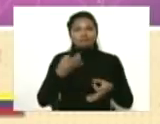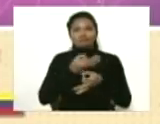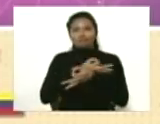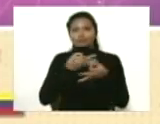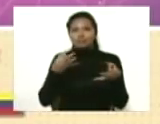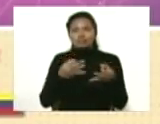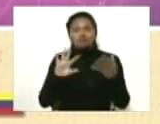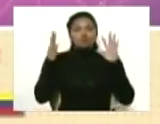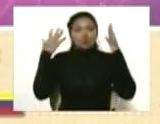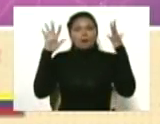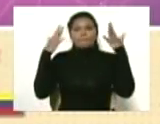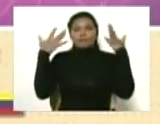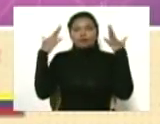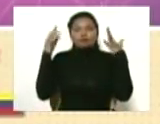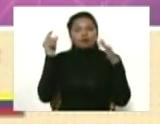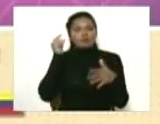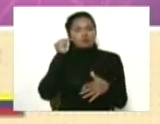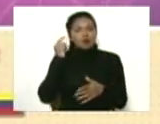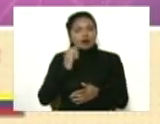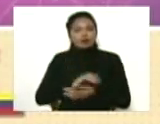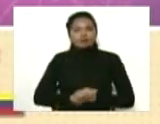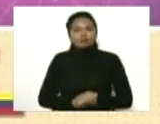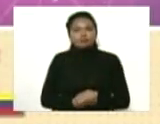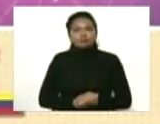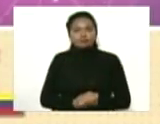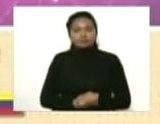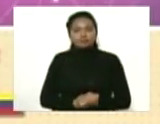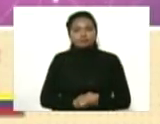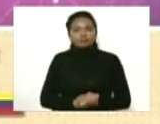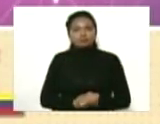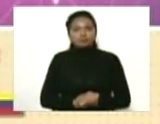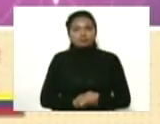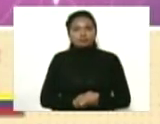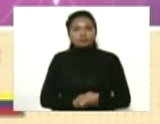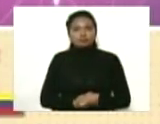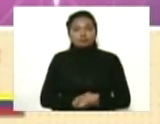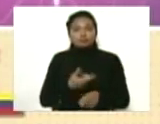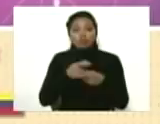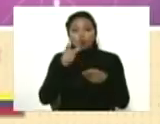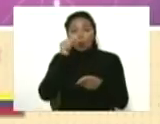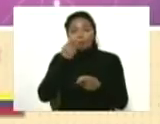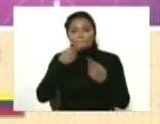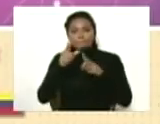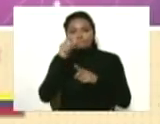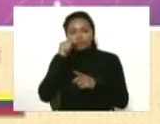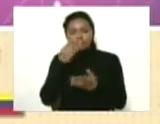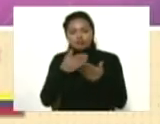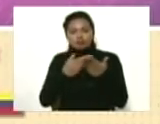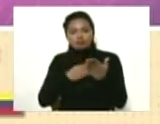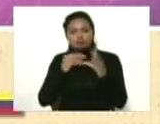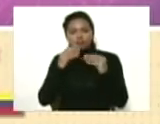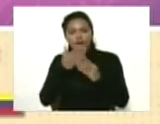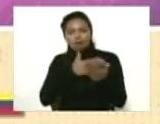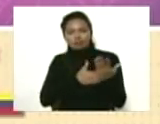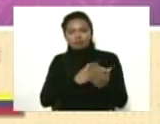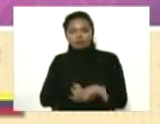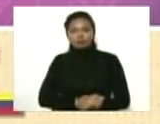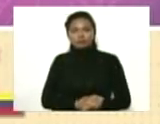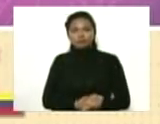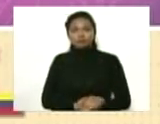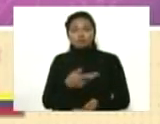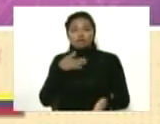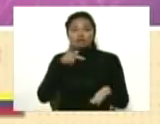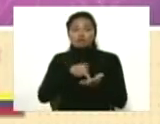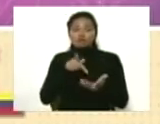Excelente, un aplauso a esta mujer, sargento segundo Lisbeth Muchacho, y al general Marcano Márquez. Están allá